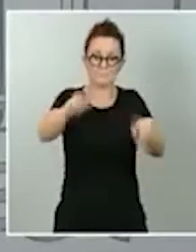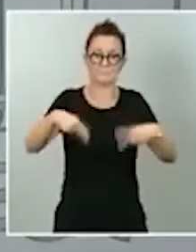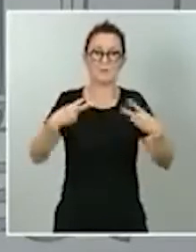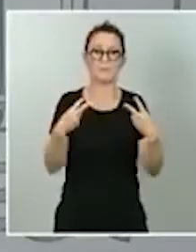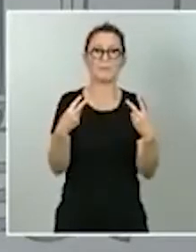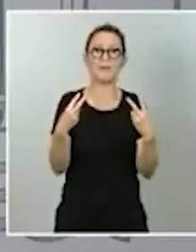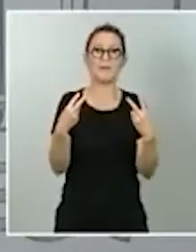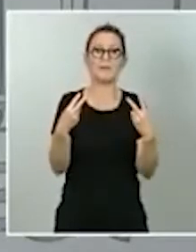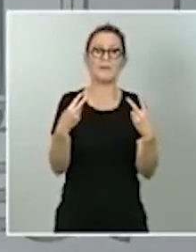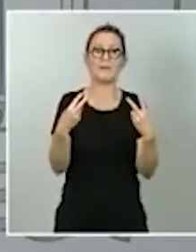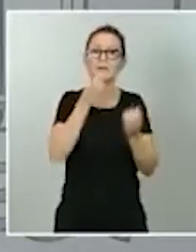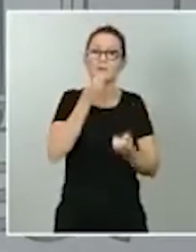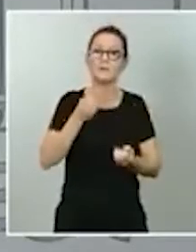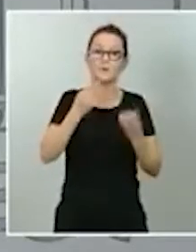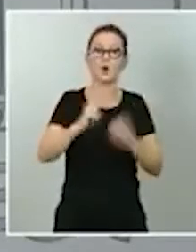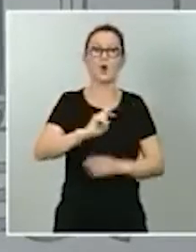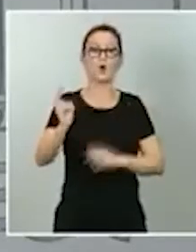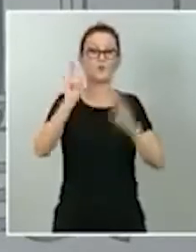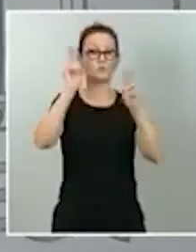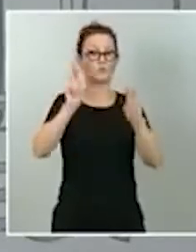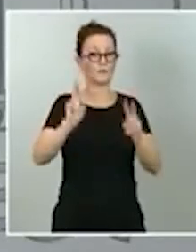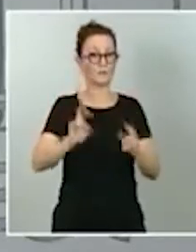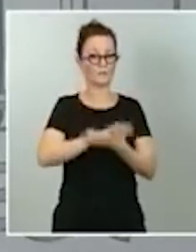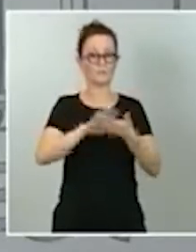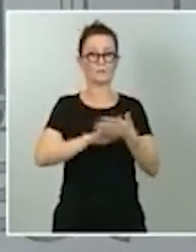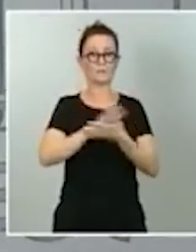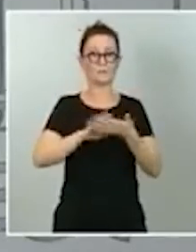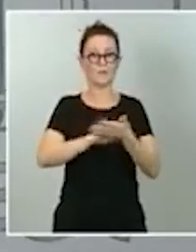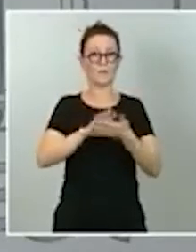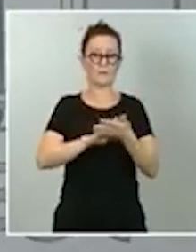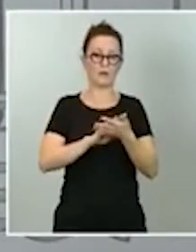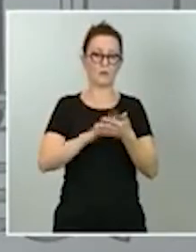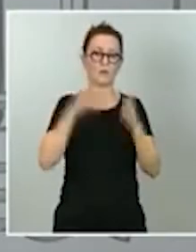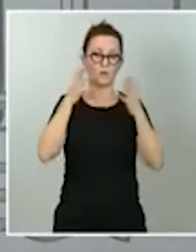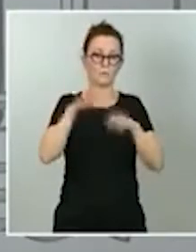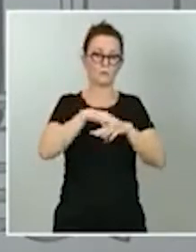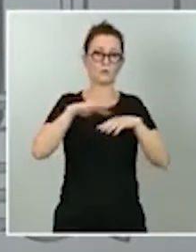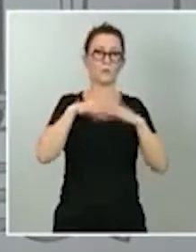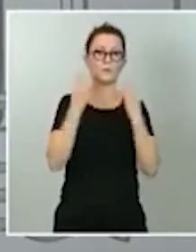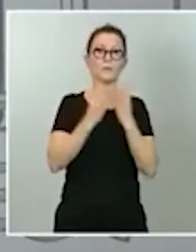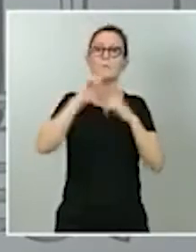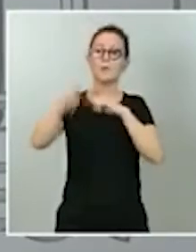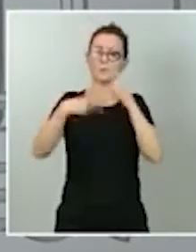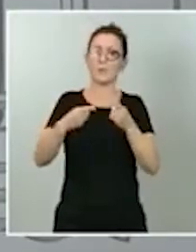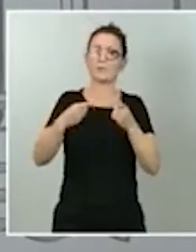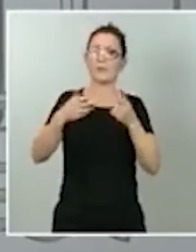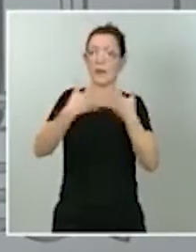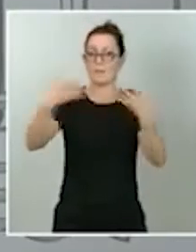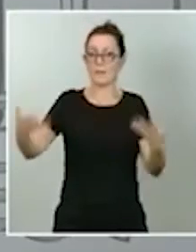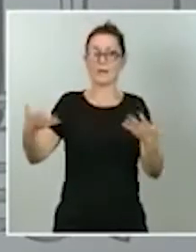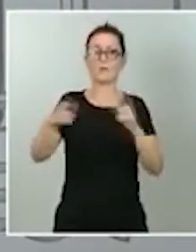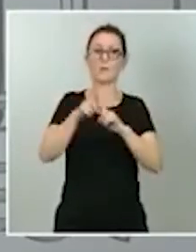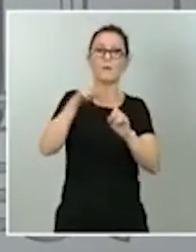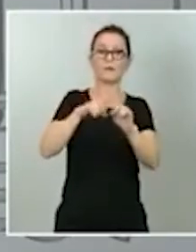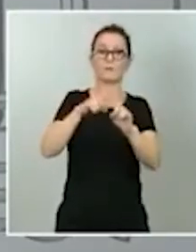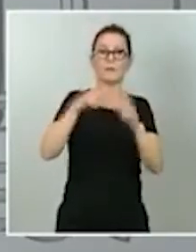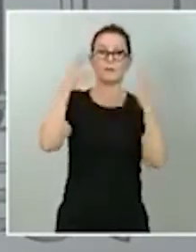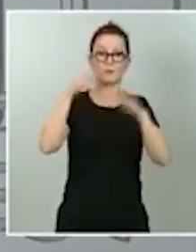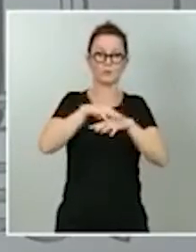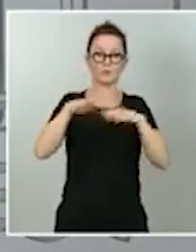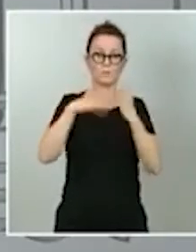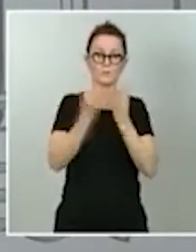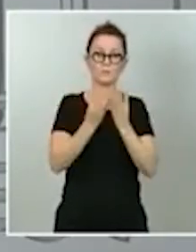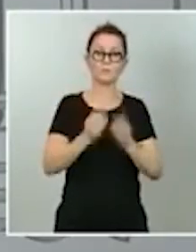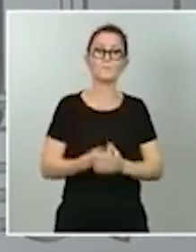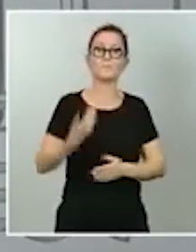otros asuntos abordados aunque tendrán la información ampliada en la referencia del consejo de ministros por un lado hemos aprobado un anteproyecto